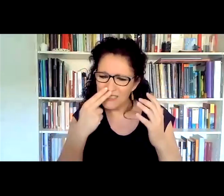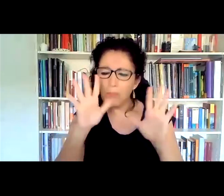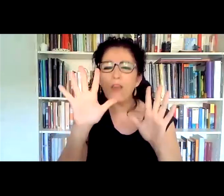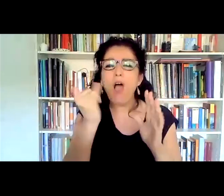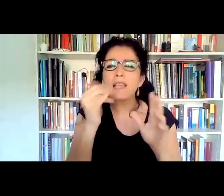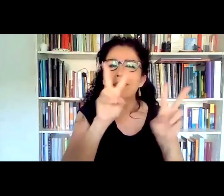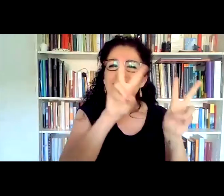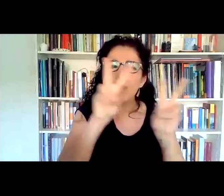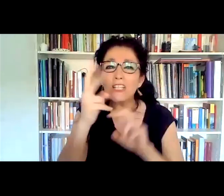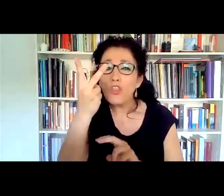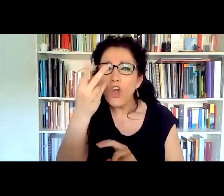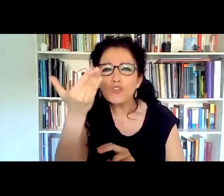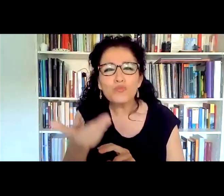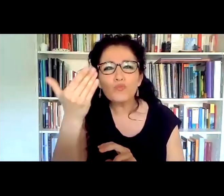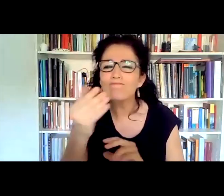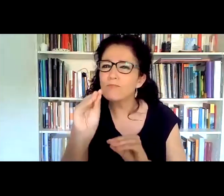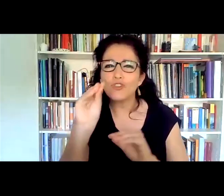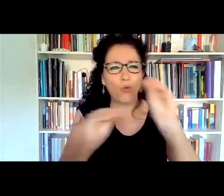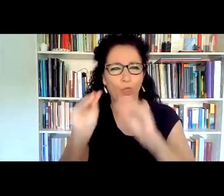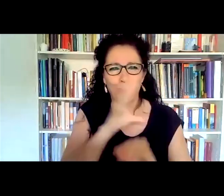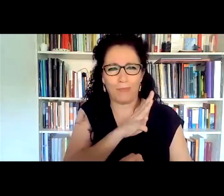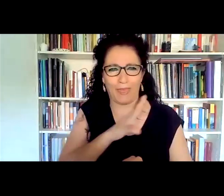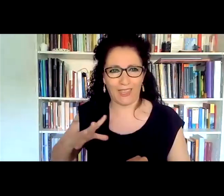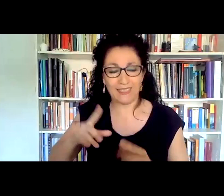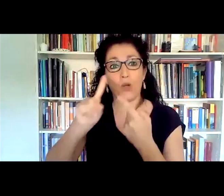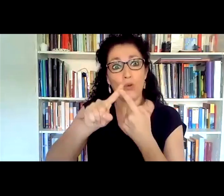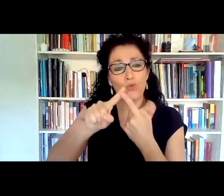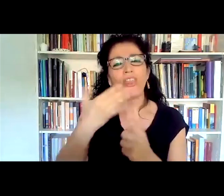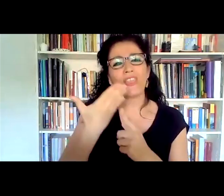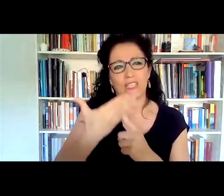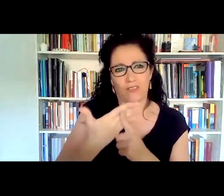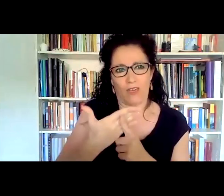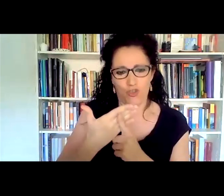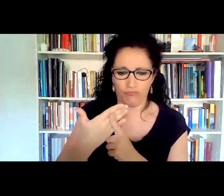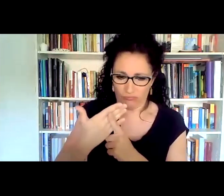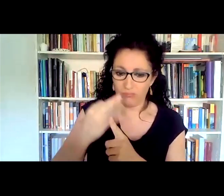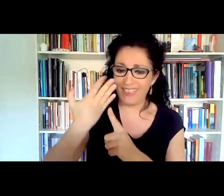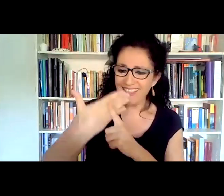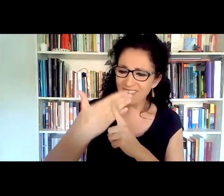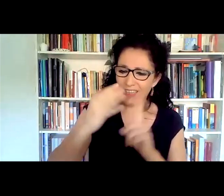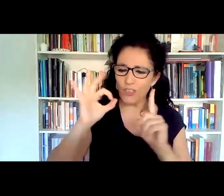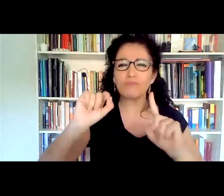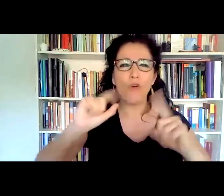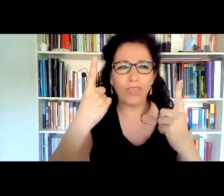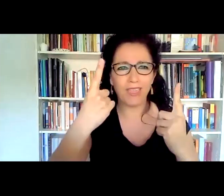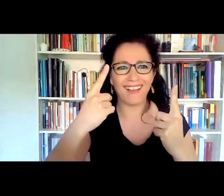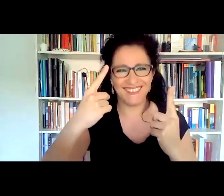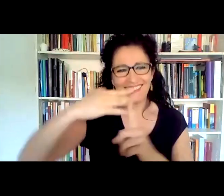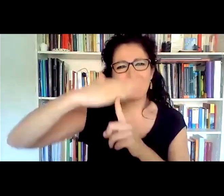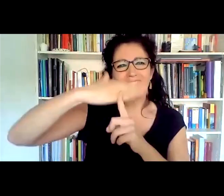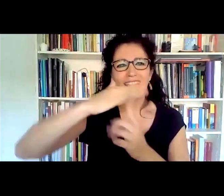signos, pero hay dos temas fundamentales pendientes de solucionar. Uno es la